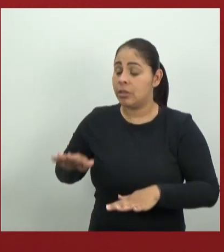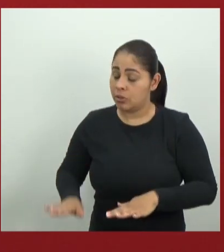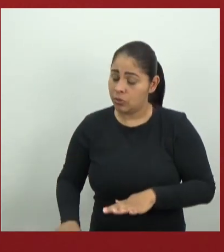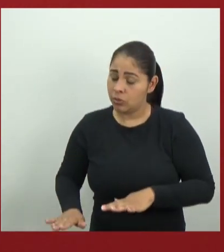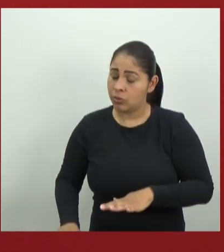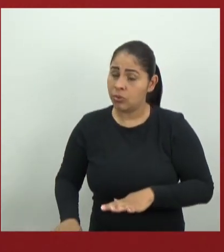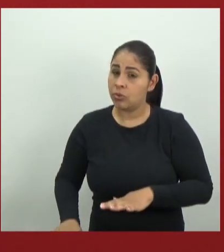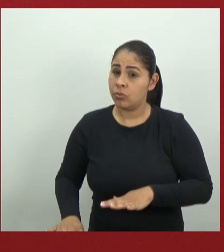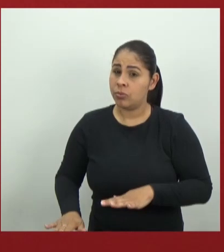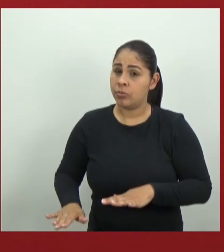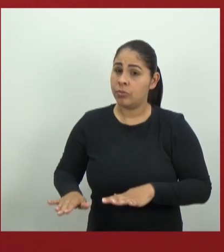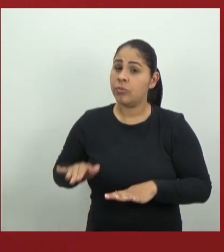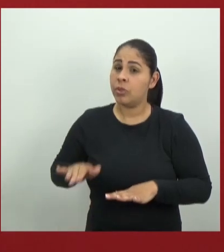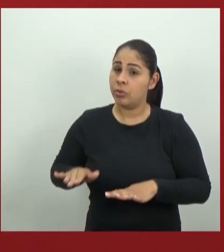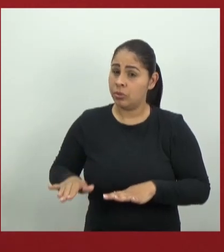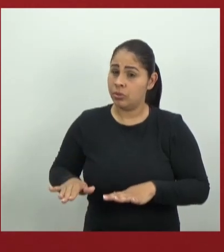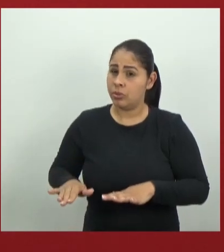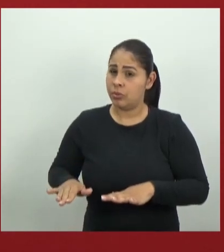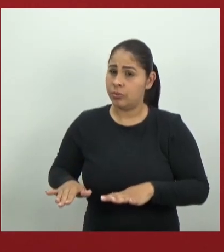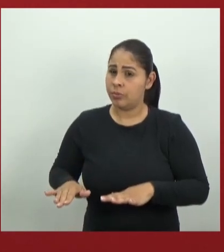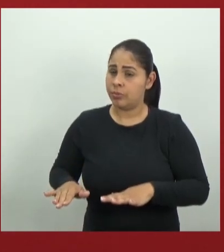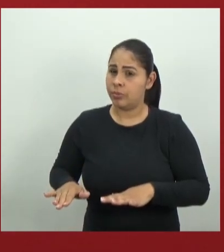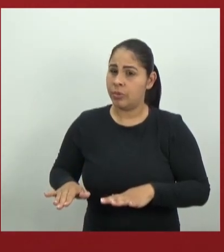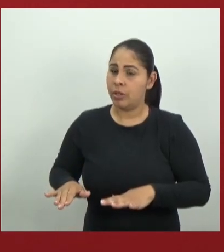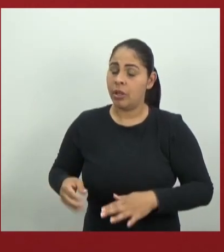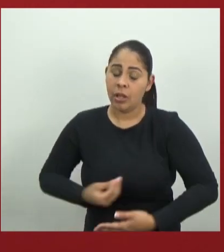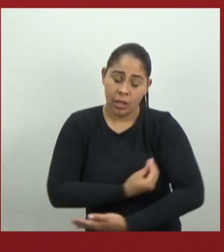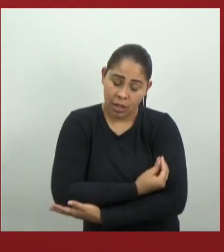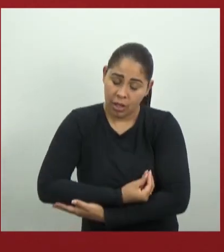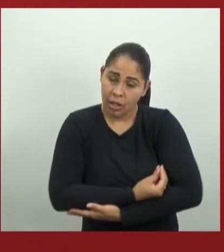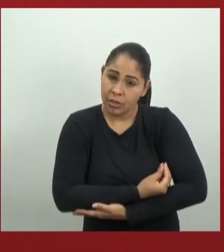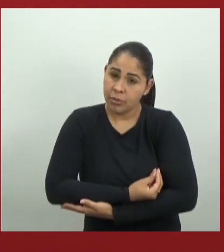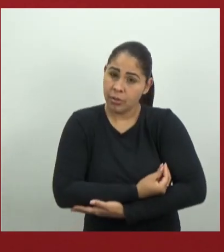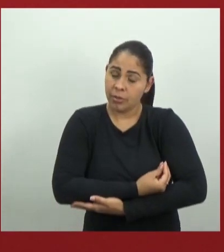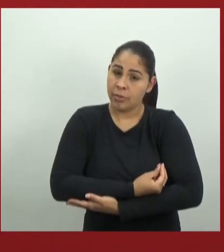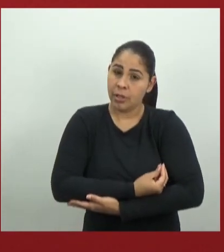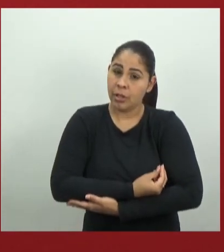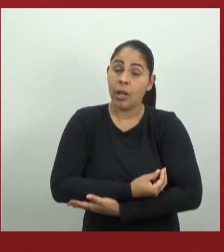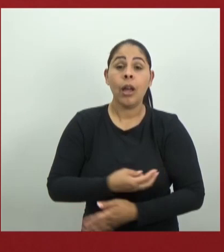En griego, paedioceon, desde la edad de 9 meses a 3 años.